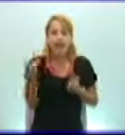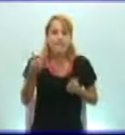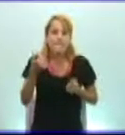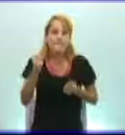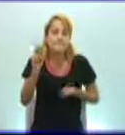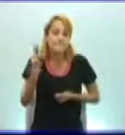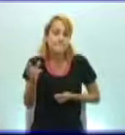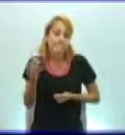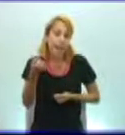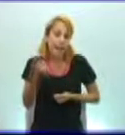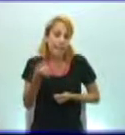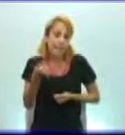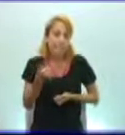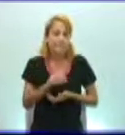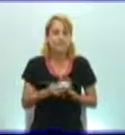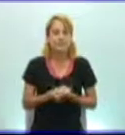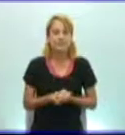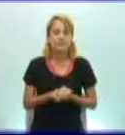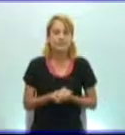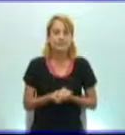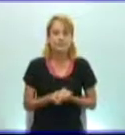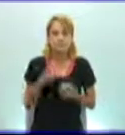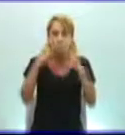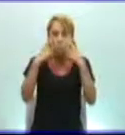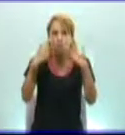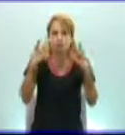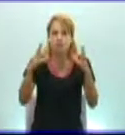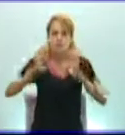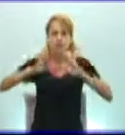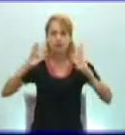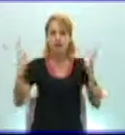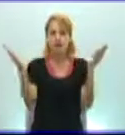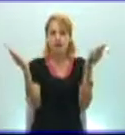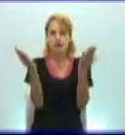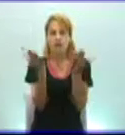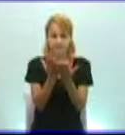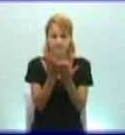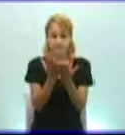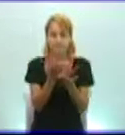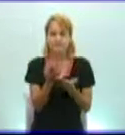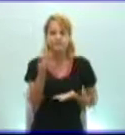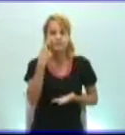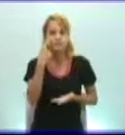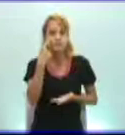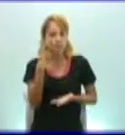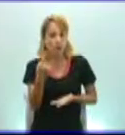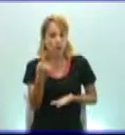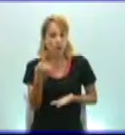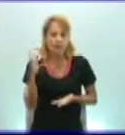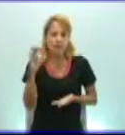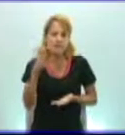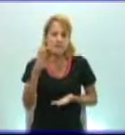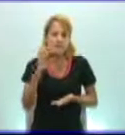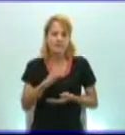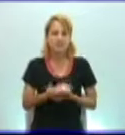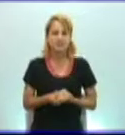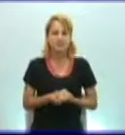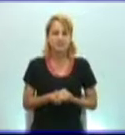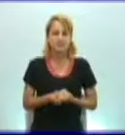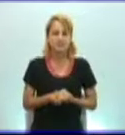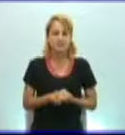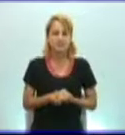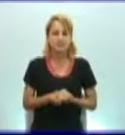cultivo más importante a nivel mundial y tiene gran presencia de vitamina C.